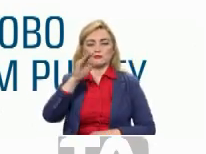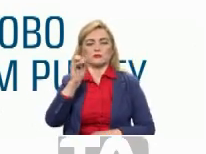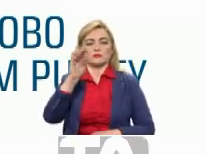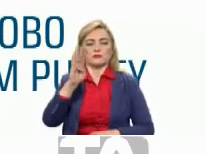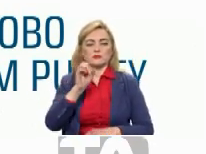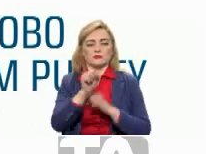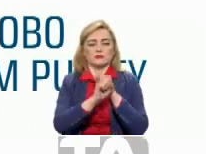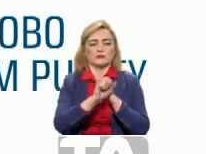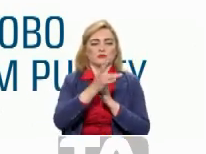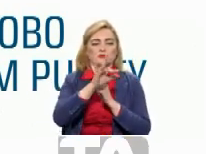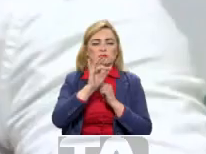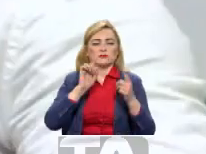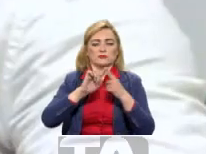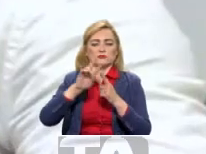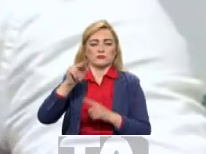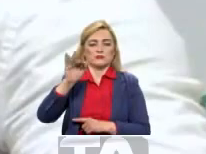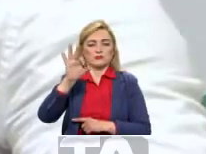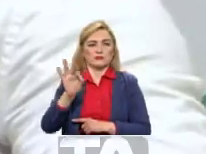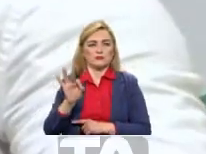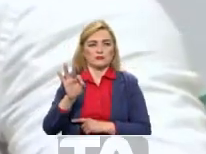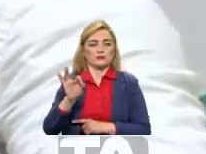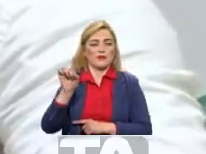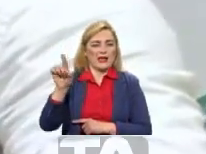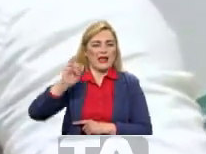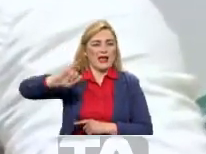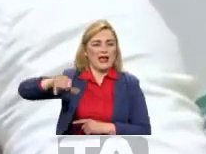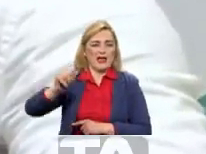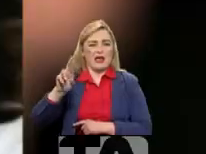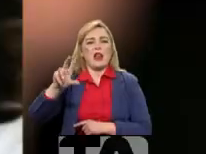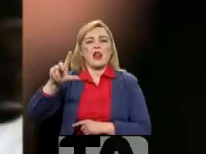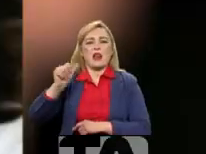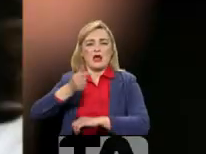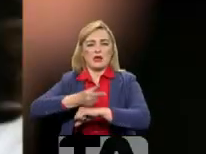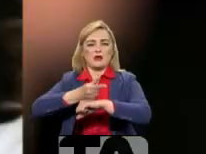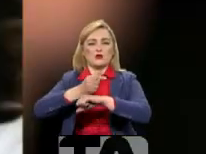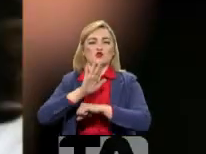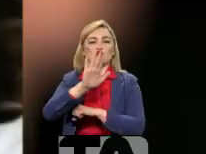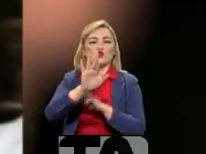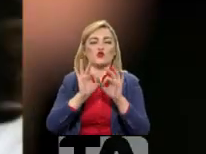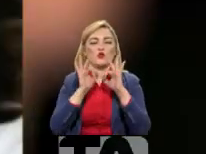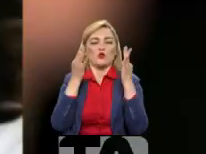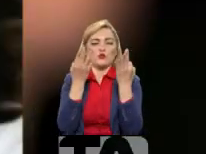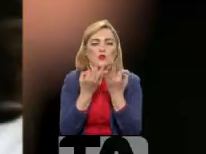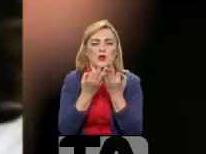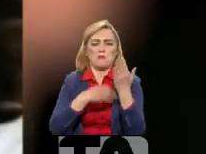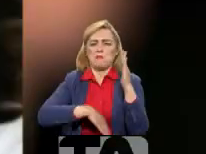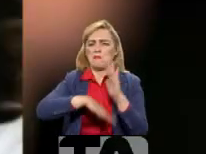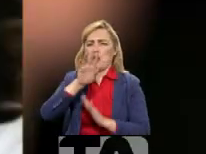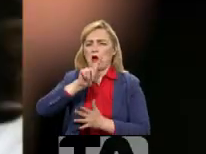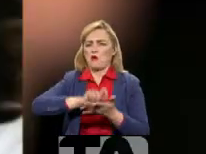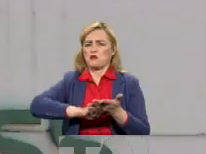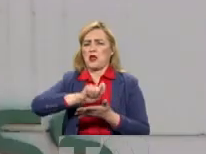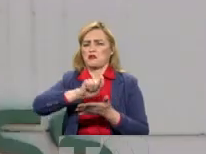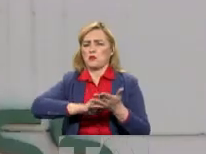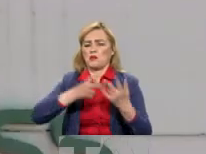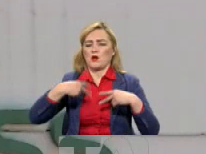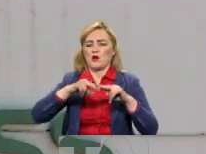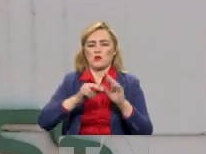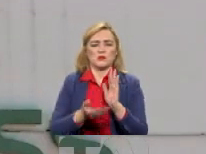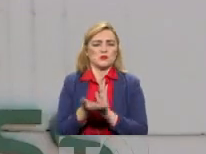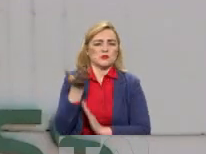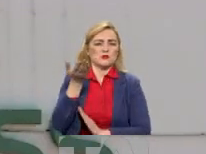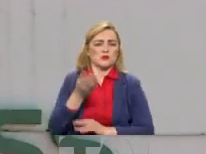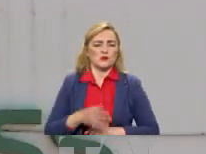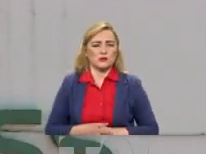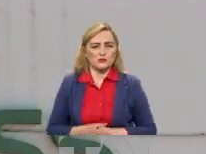2018 al 2019 fecha en la que luisa era la suní no era gerente cuando su familia recibió más contratos y de montos más importantes